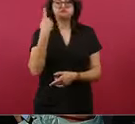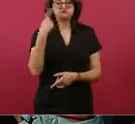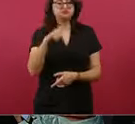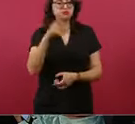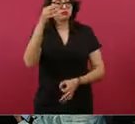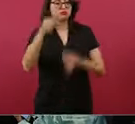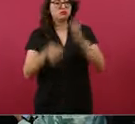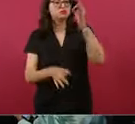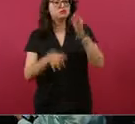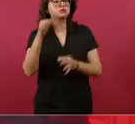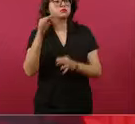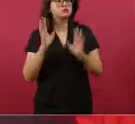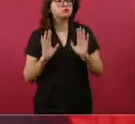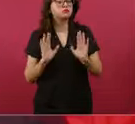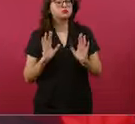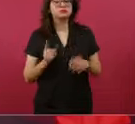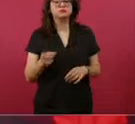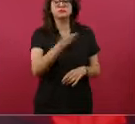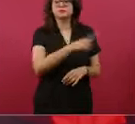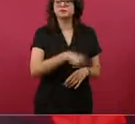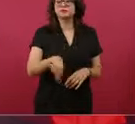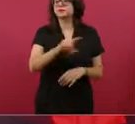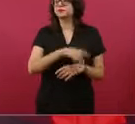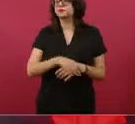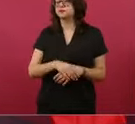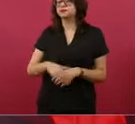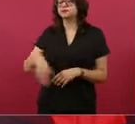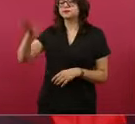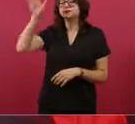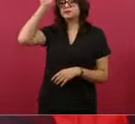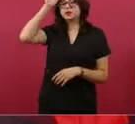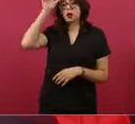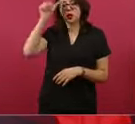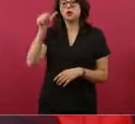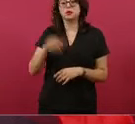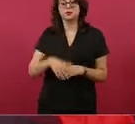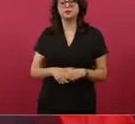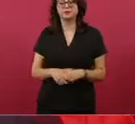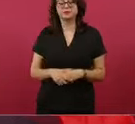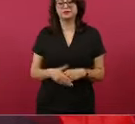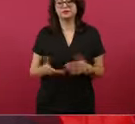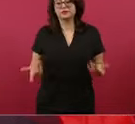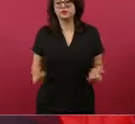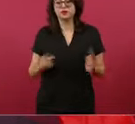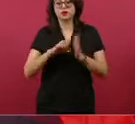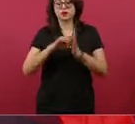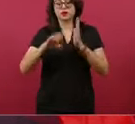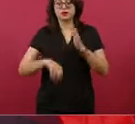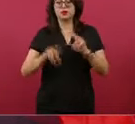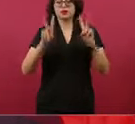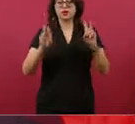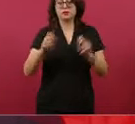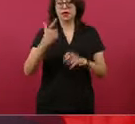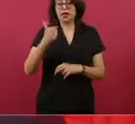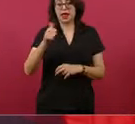Afortunadamente, se ha llegado a acuerdos. En el caso de los gasoductos, bajaron la tarifa.